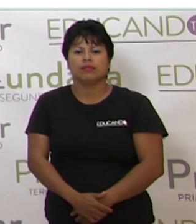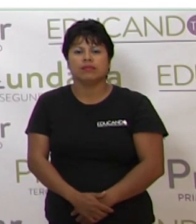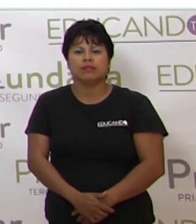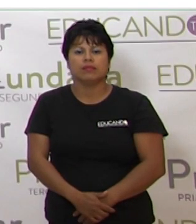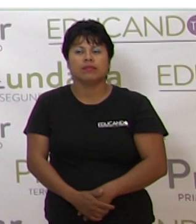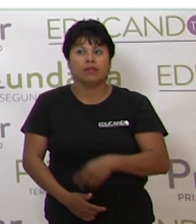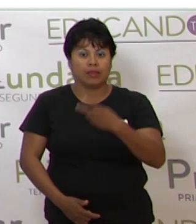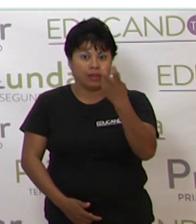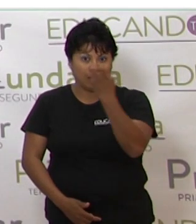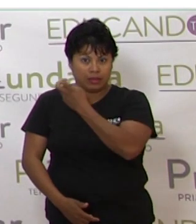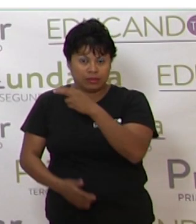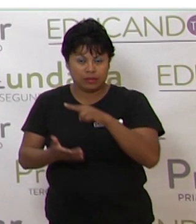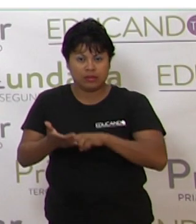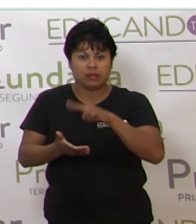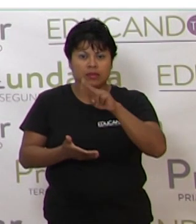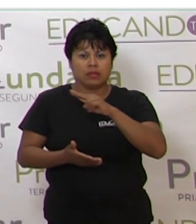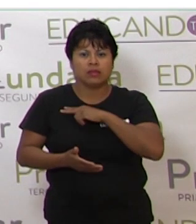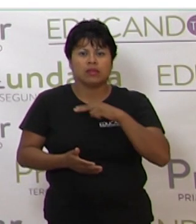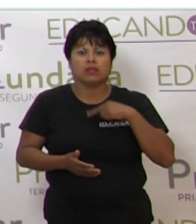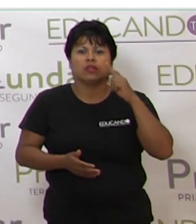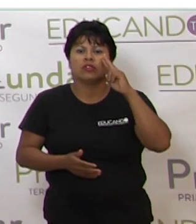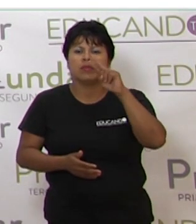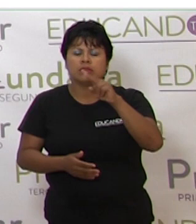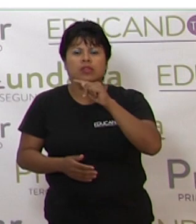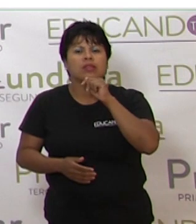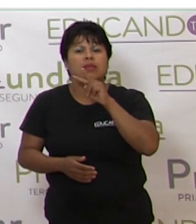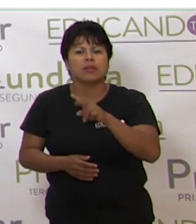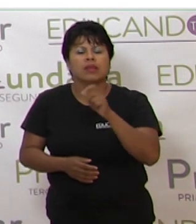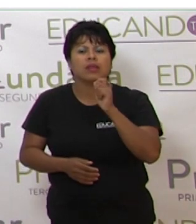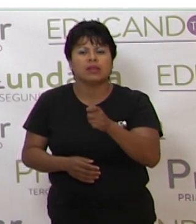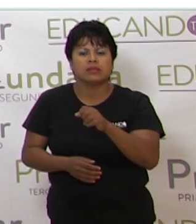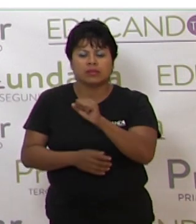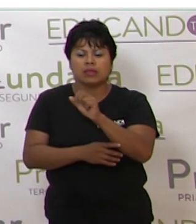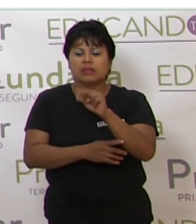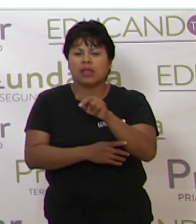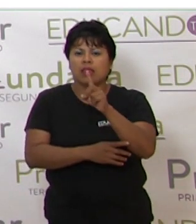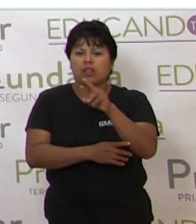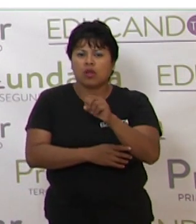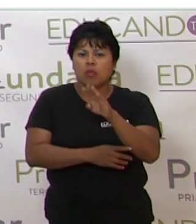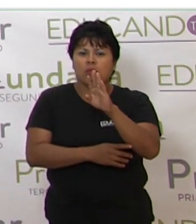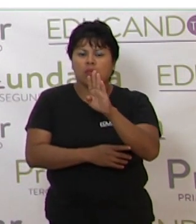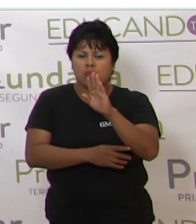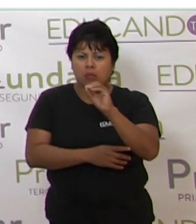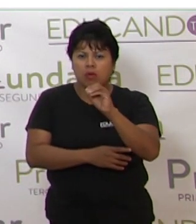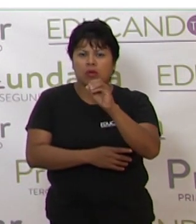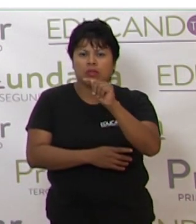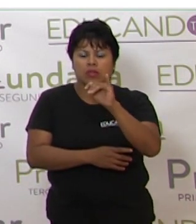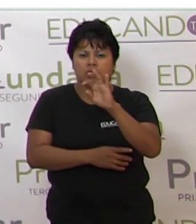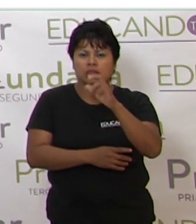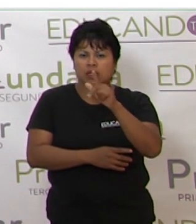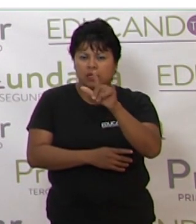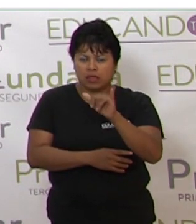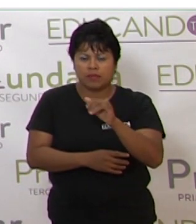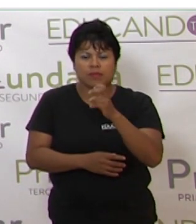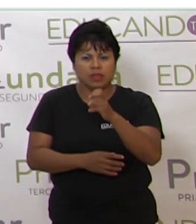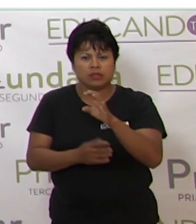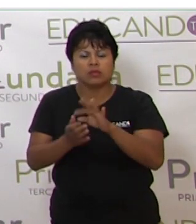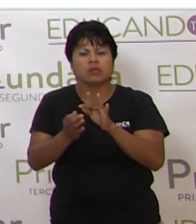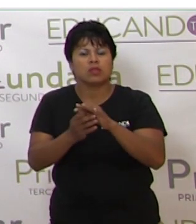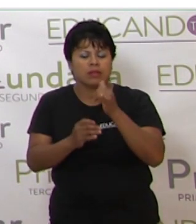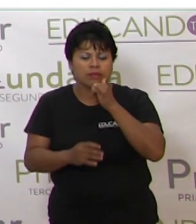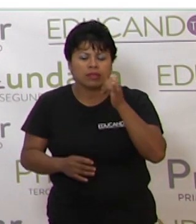Esta obra que estamos viendo también es de Sandro Botticelli que como ya les dije es